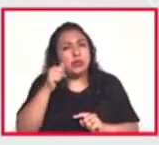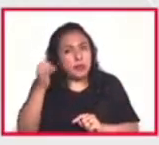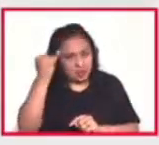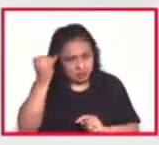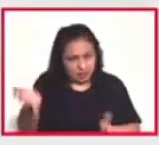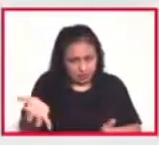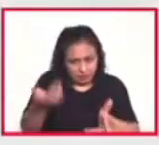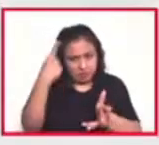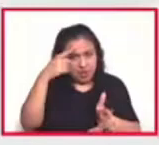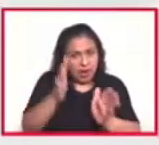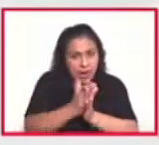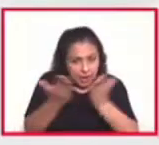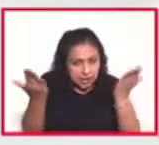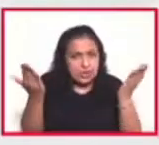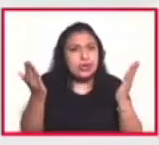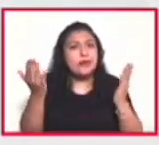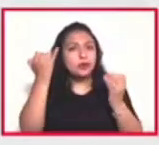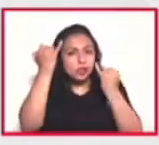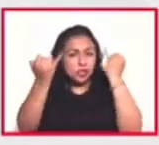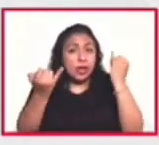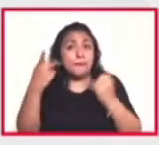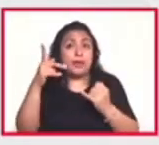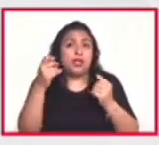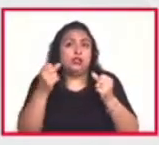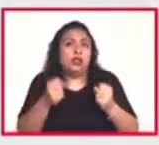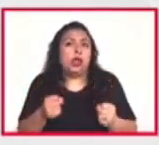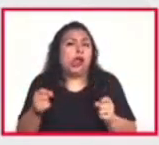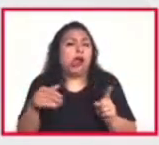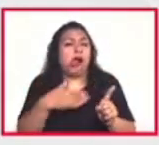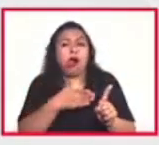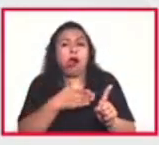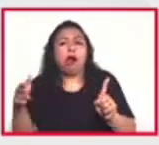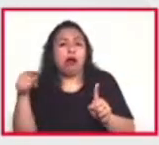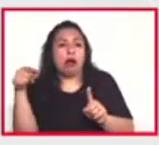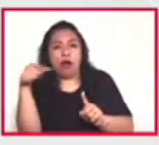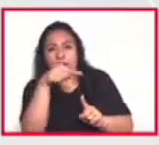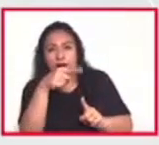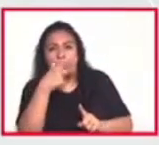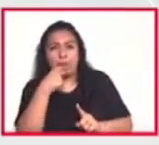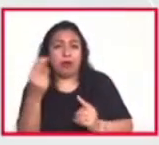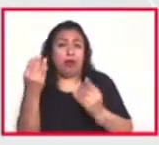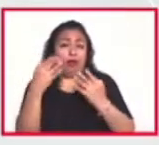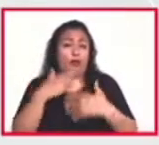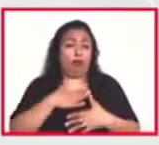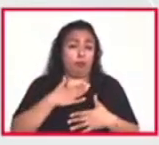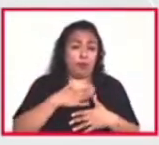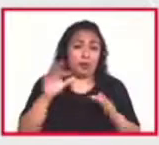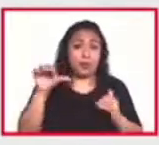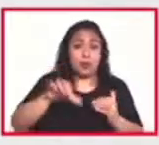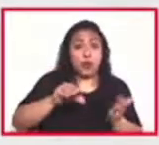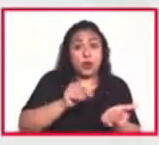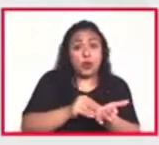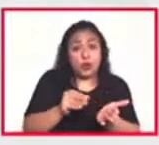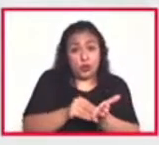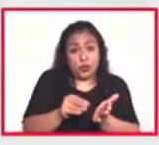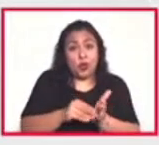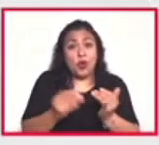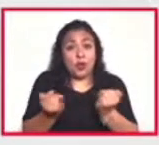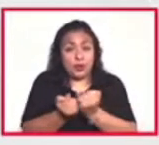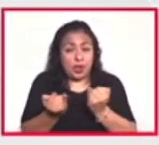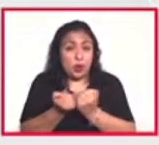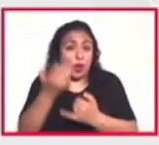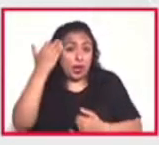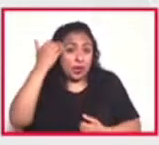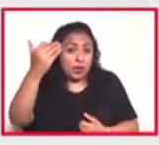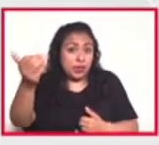sus libros, pero por seguridad desviaba la atención hacia él. Pues yo todavía ahora... Fíjate, con tanto tiempo ya,